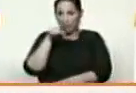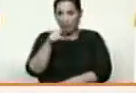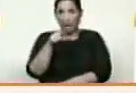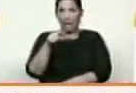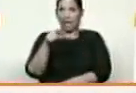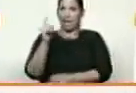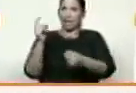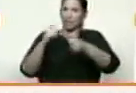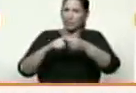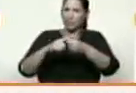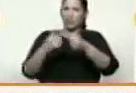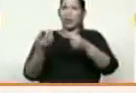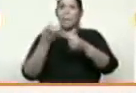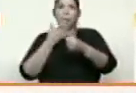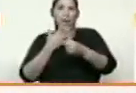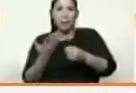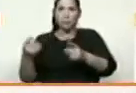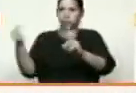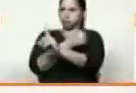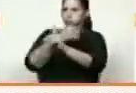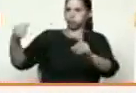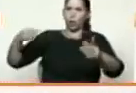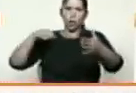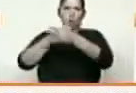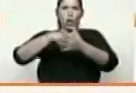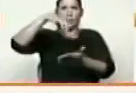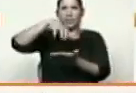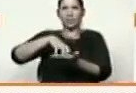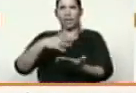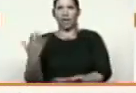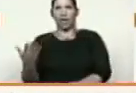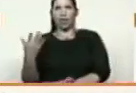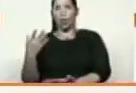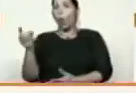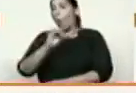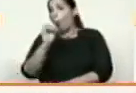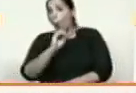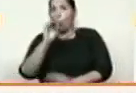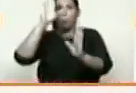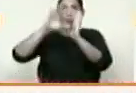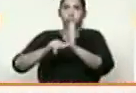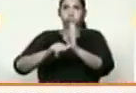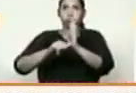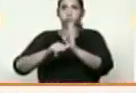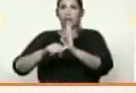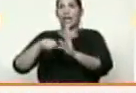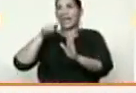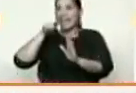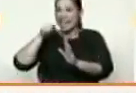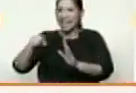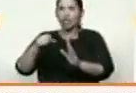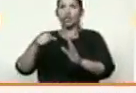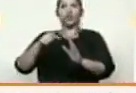la violencia, al golpe de Estado o a la usurpación serán sometidos a